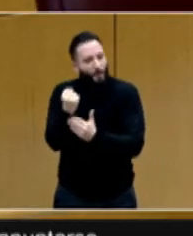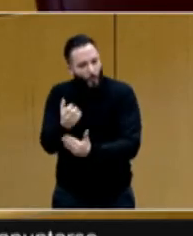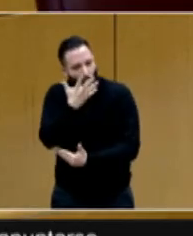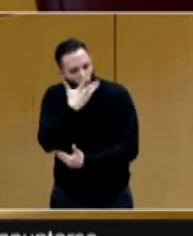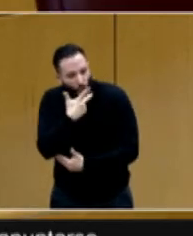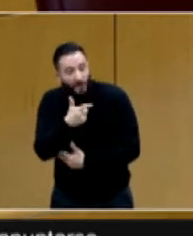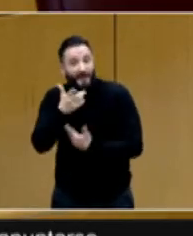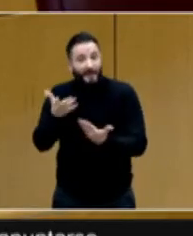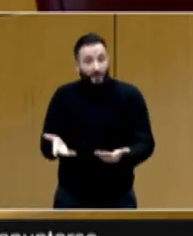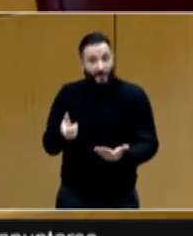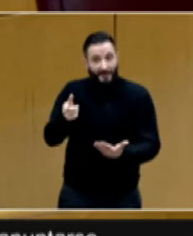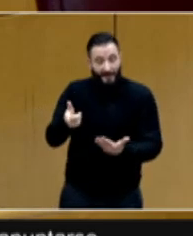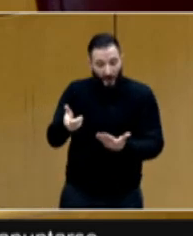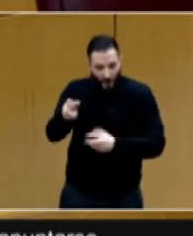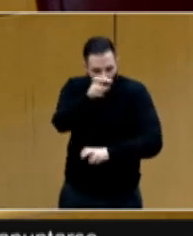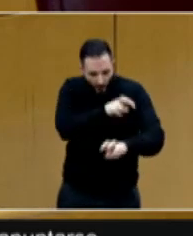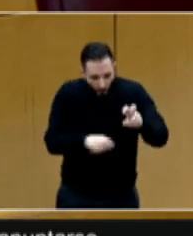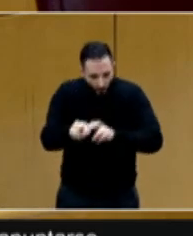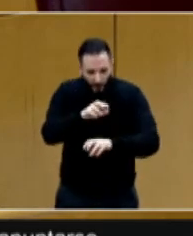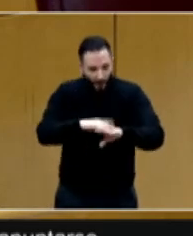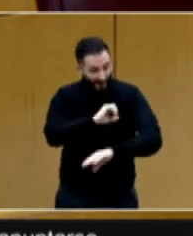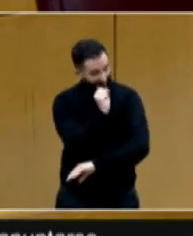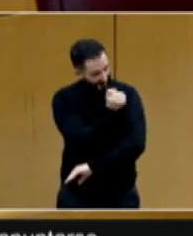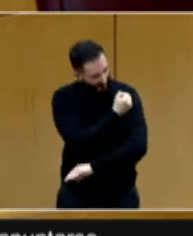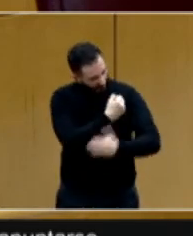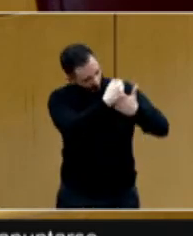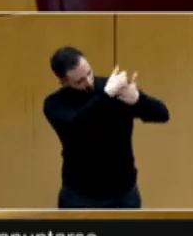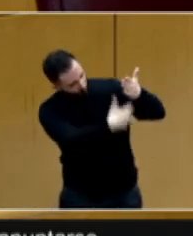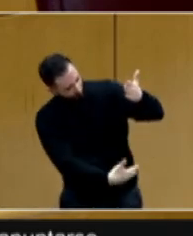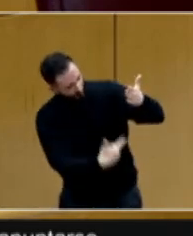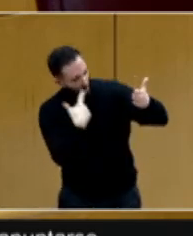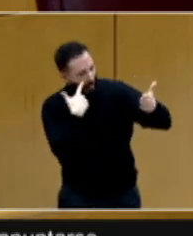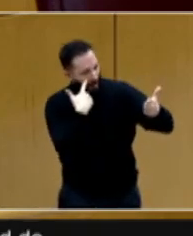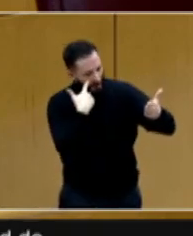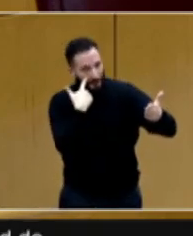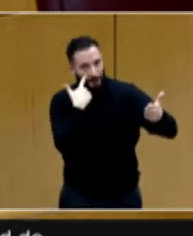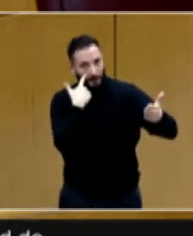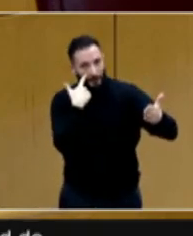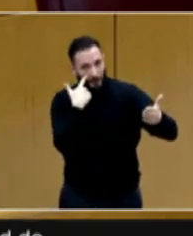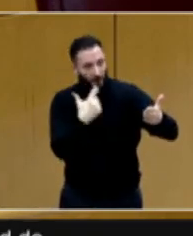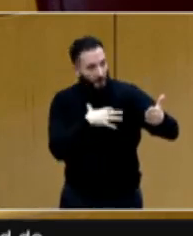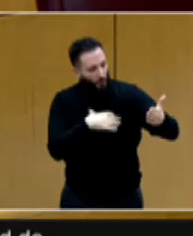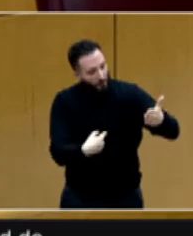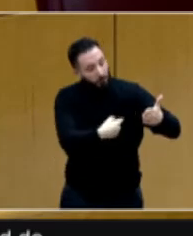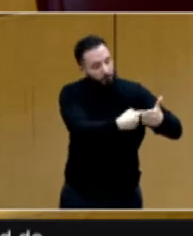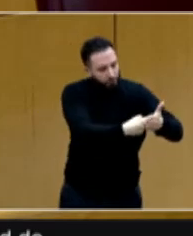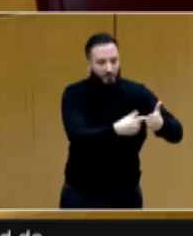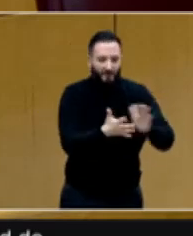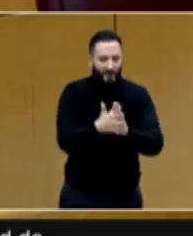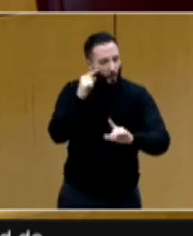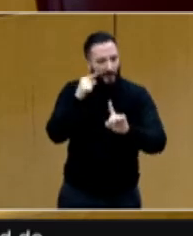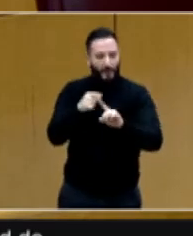busca en la prohibición del registro ese apoyo se puede hacer pero